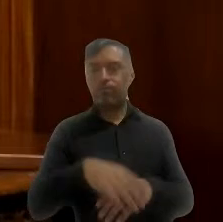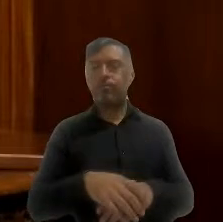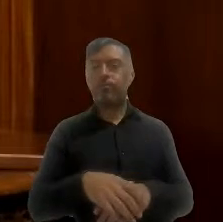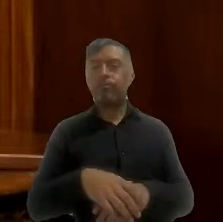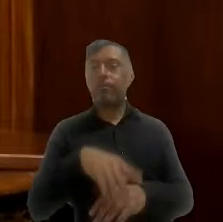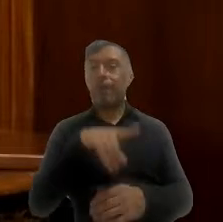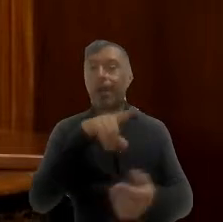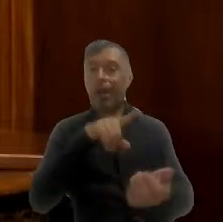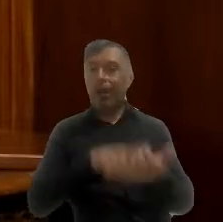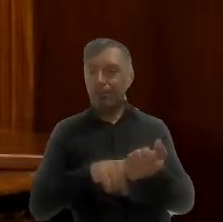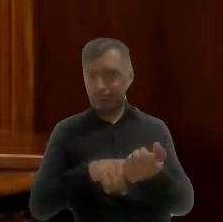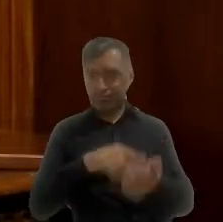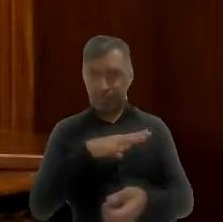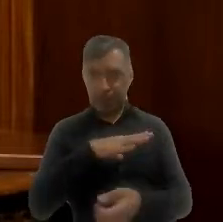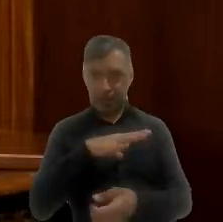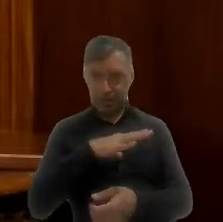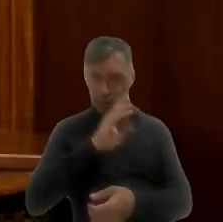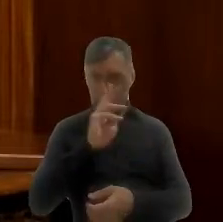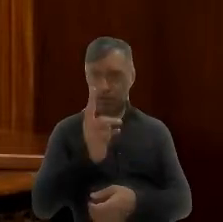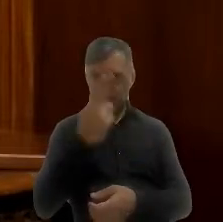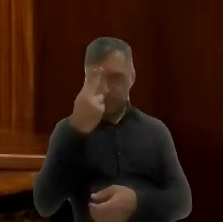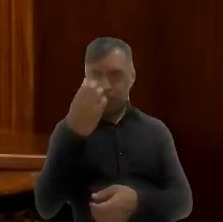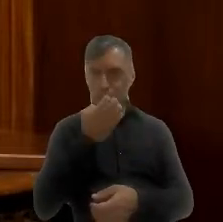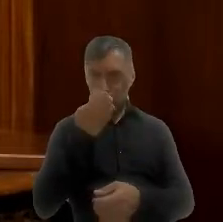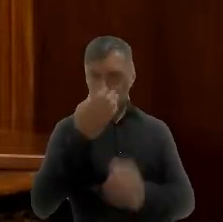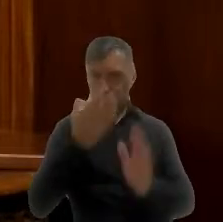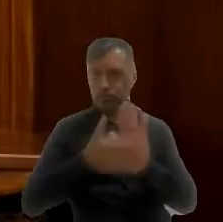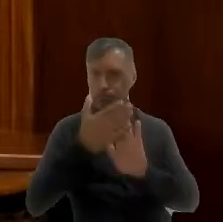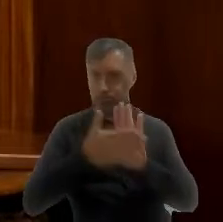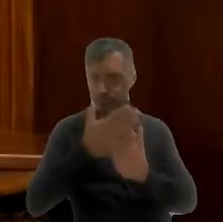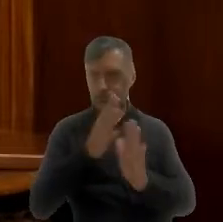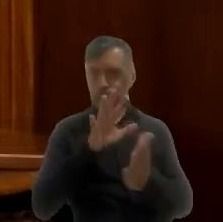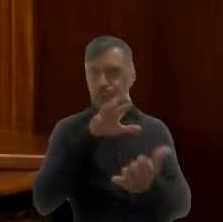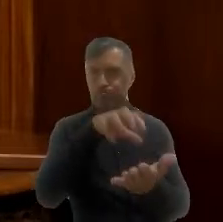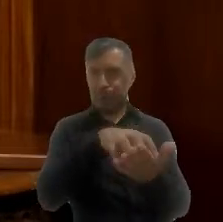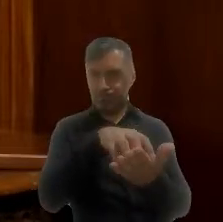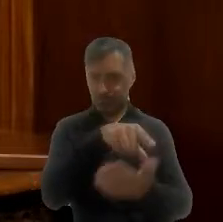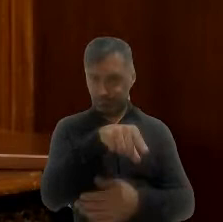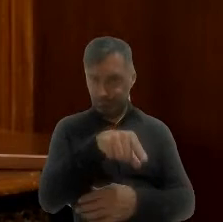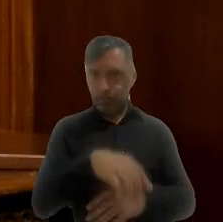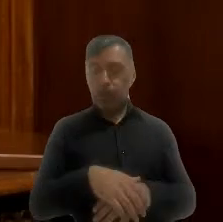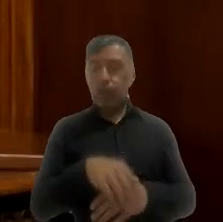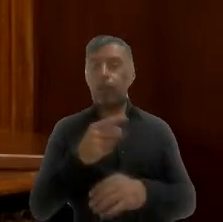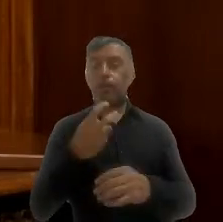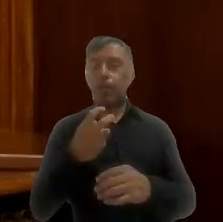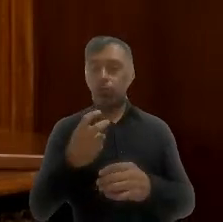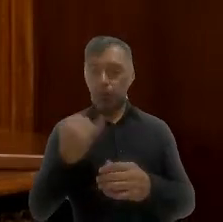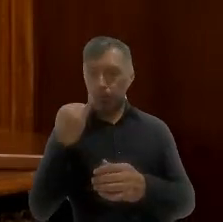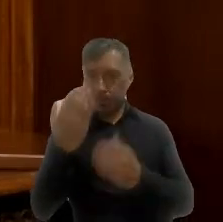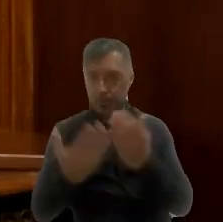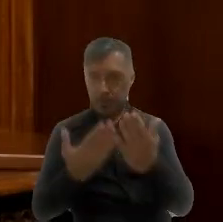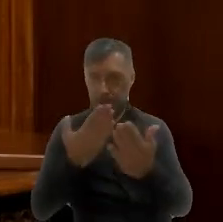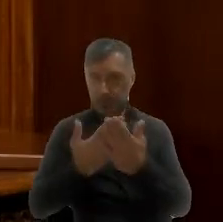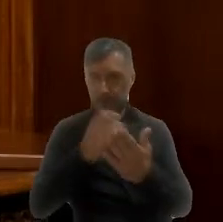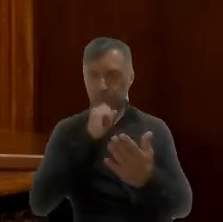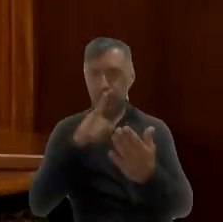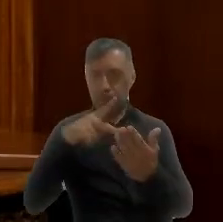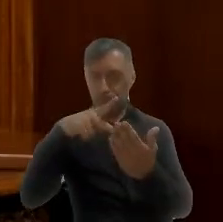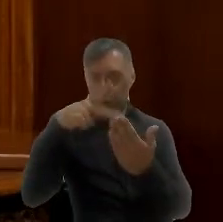construido y en funciones el plantel educativo, conforme el presente dictamen y el proyecto de decreto que se